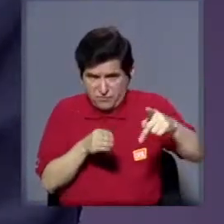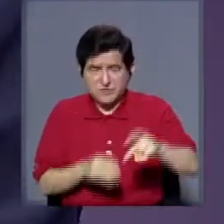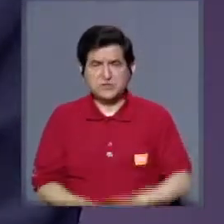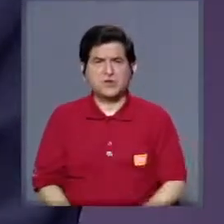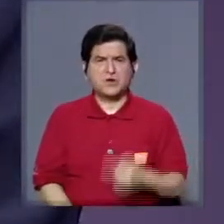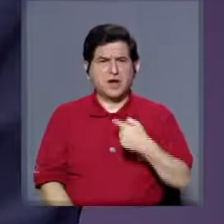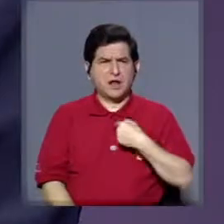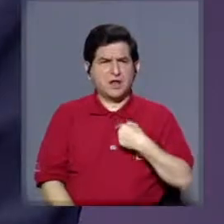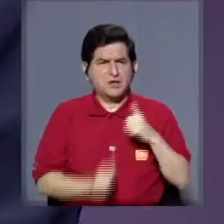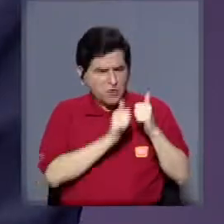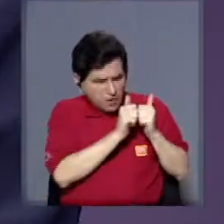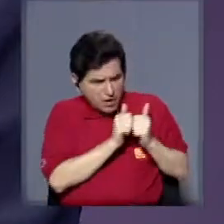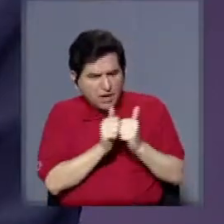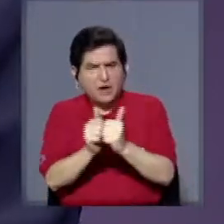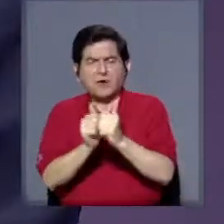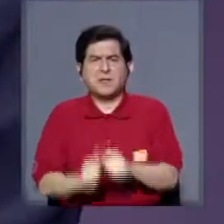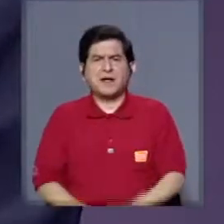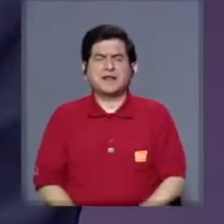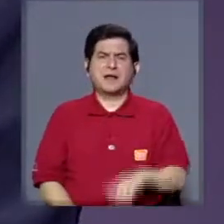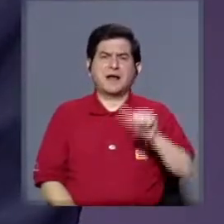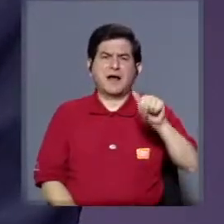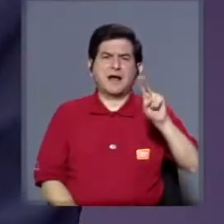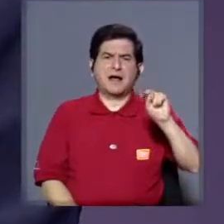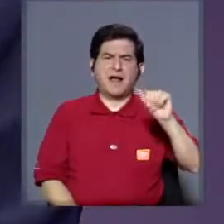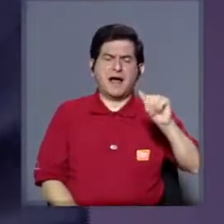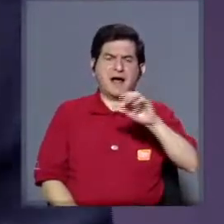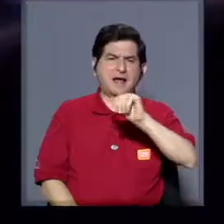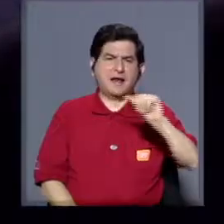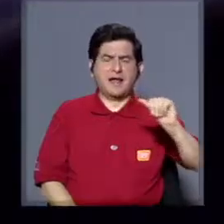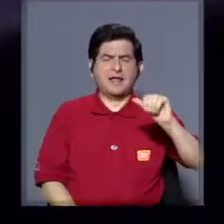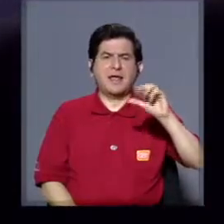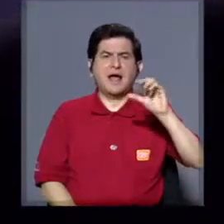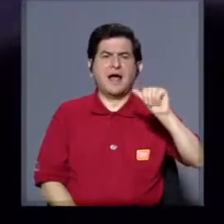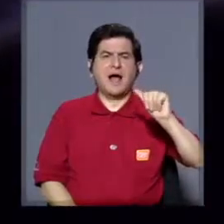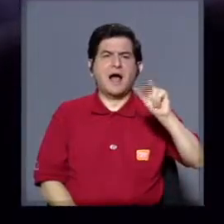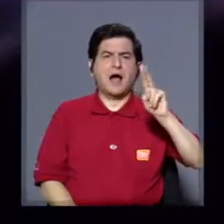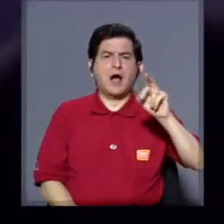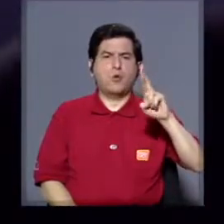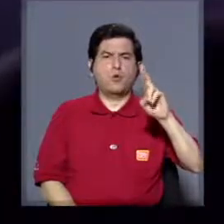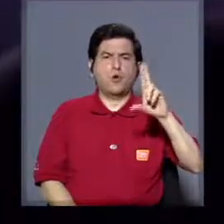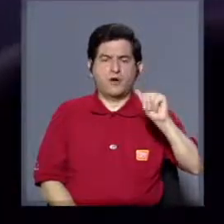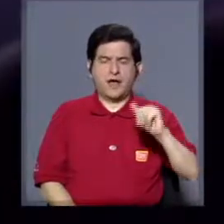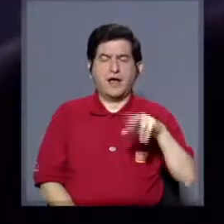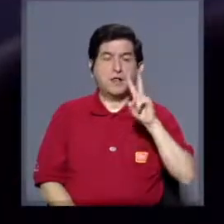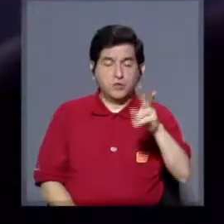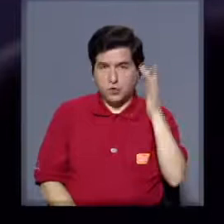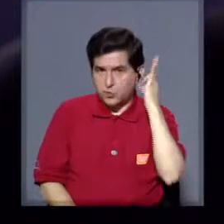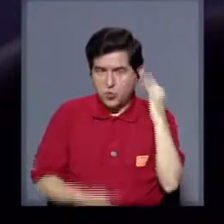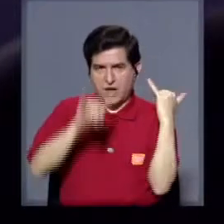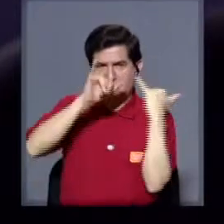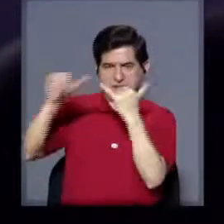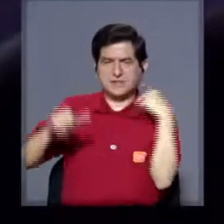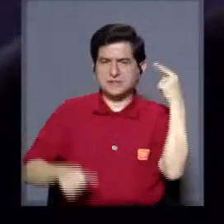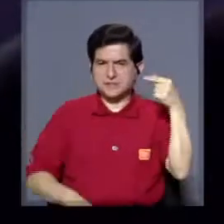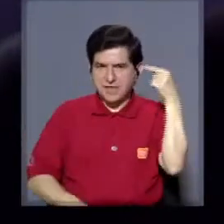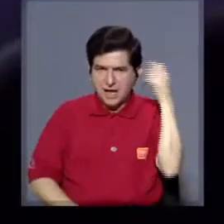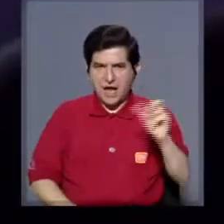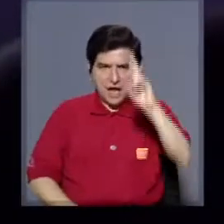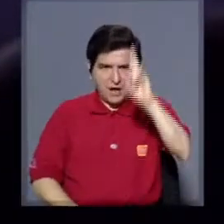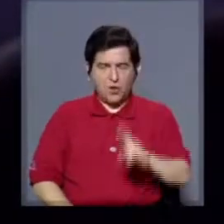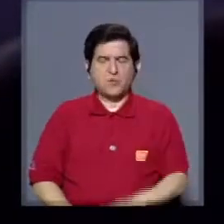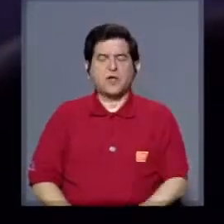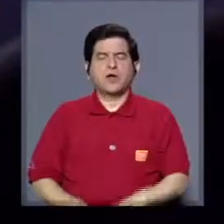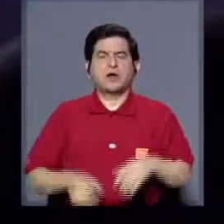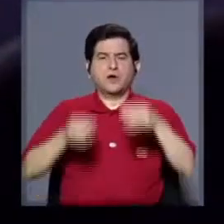ellos llevo acompañando a anahí aurora ya por varios y ahora mayor ahora son dos mujeres que demandaron al estado de costa rica